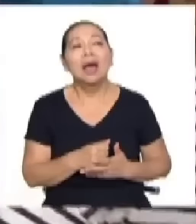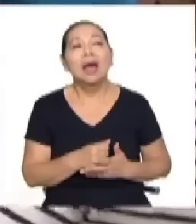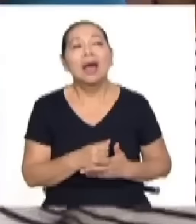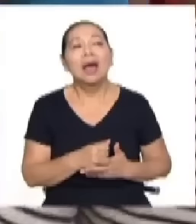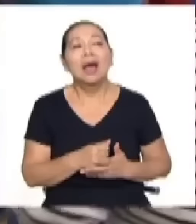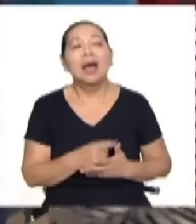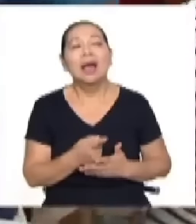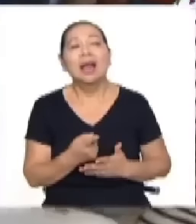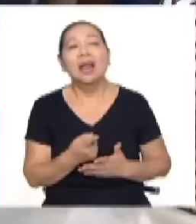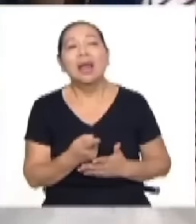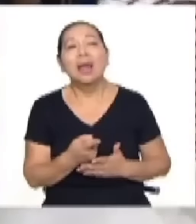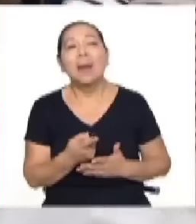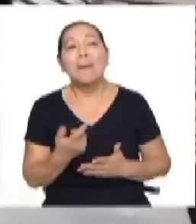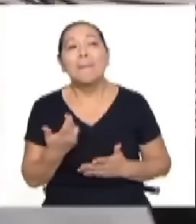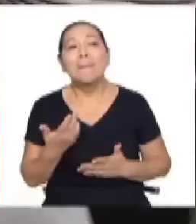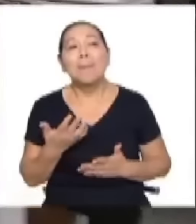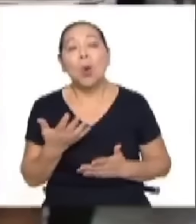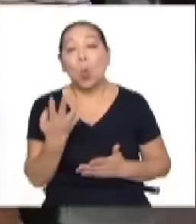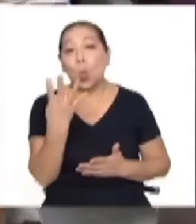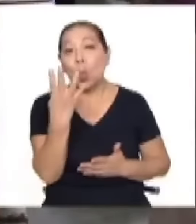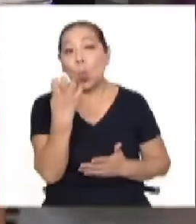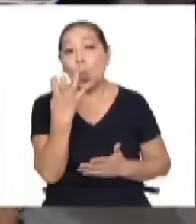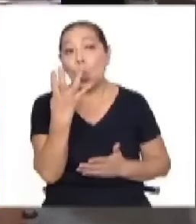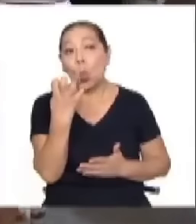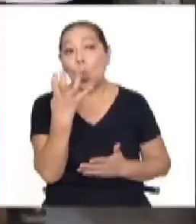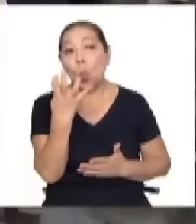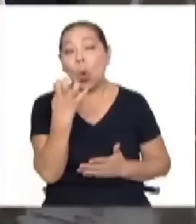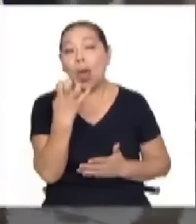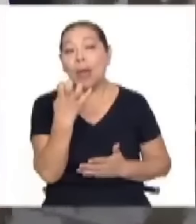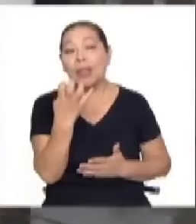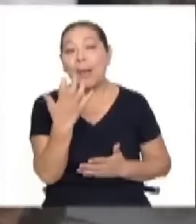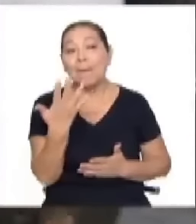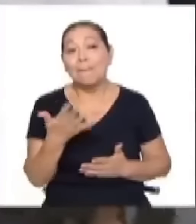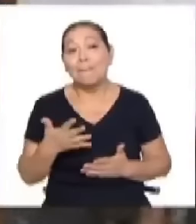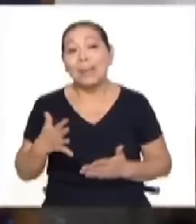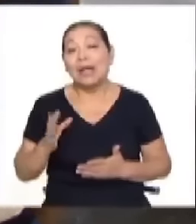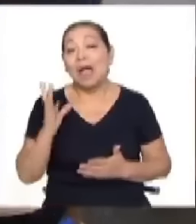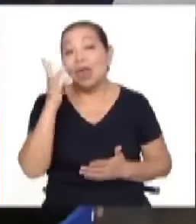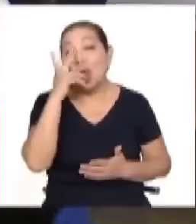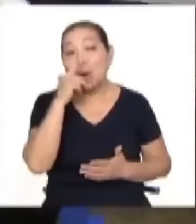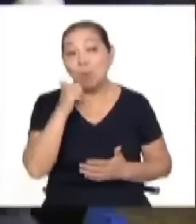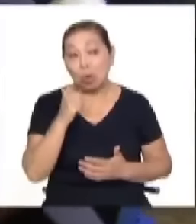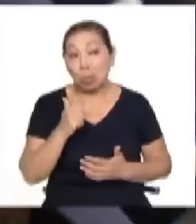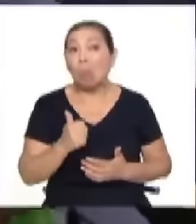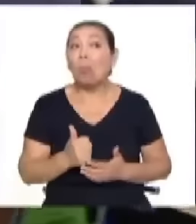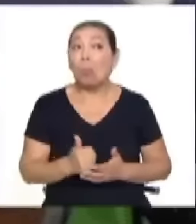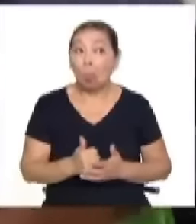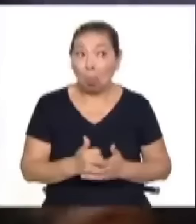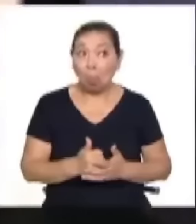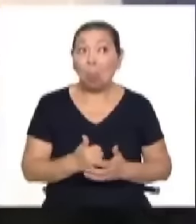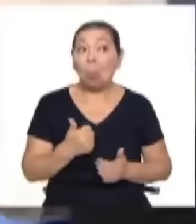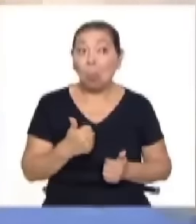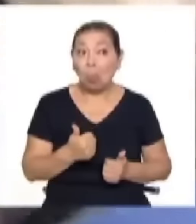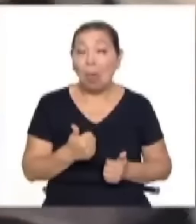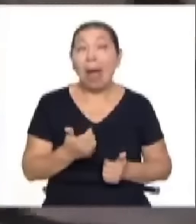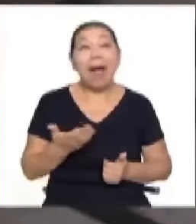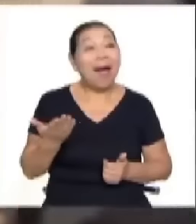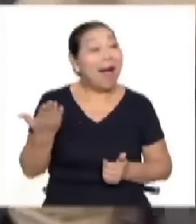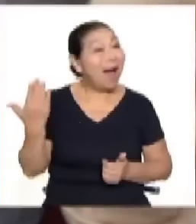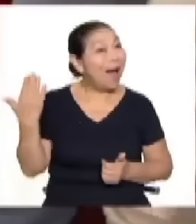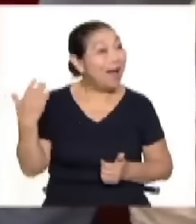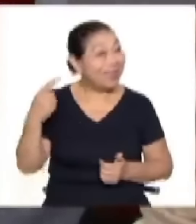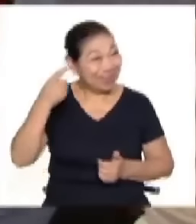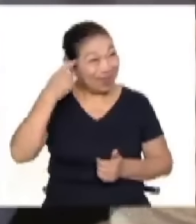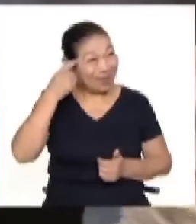¿Cuatro soles? Ahí vemos a 4 soles, nos dicen el bonito. Está el precio muy bueno, Romy, porque hace unos